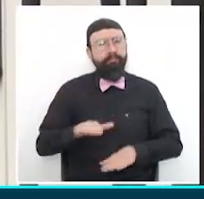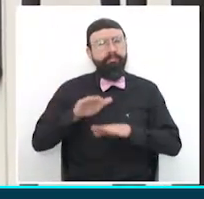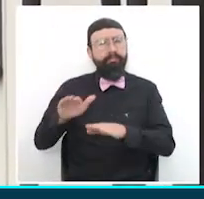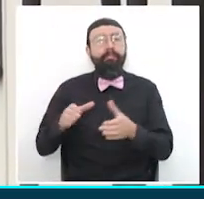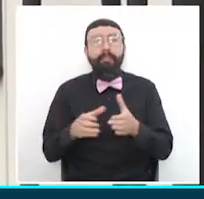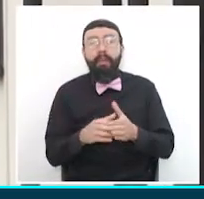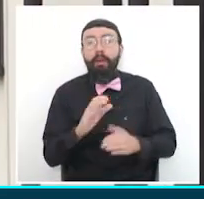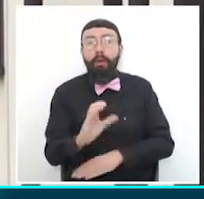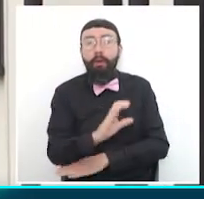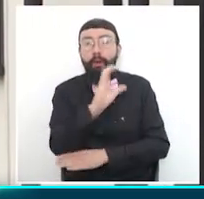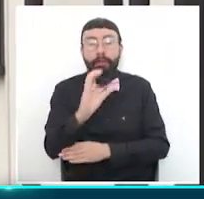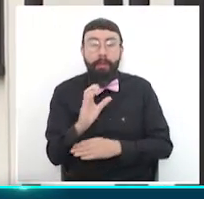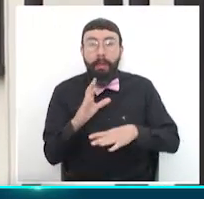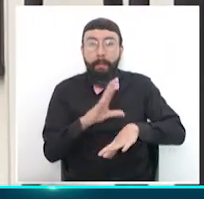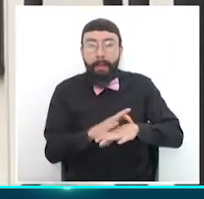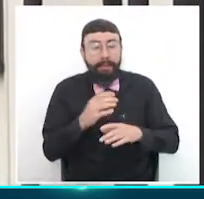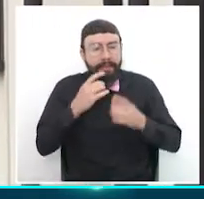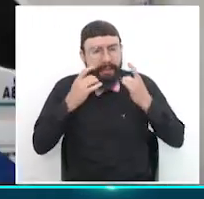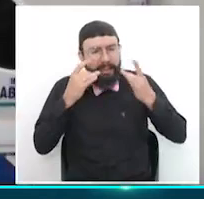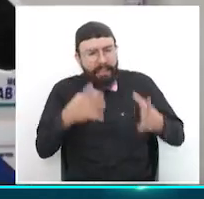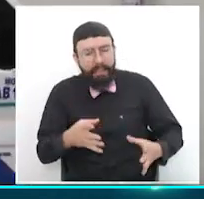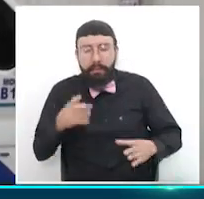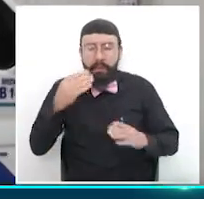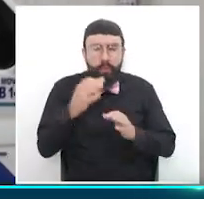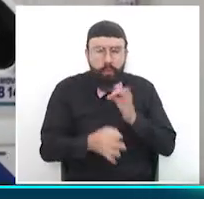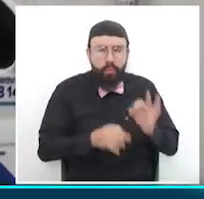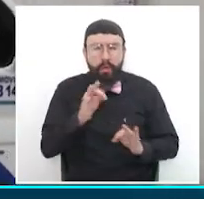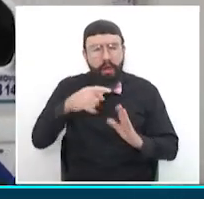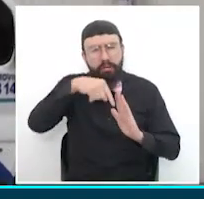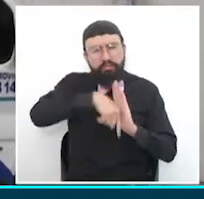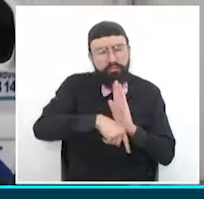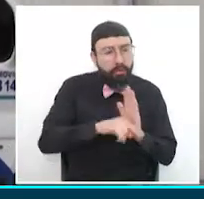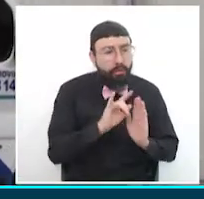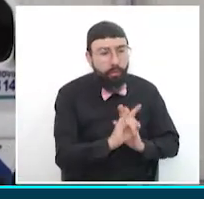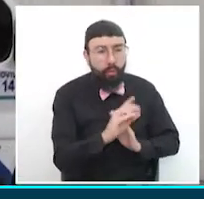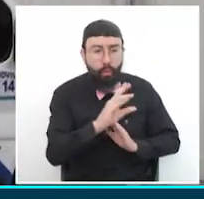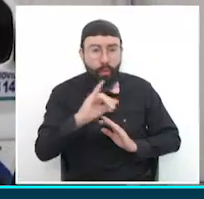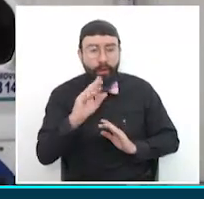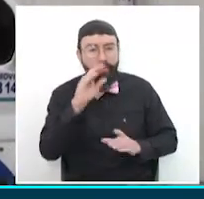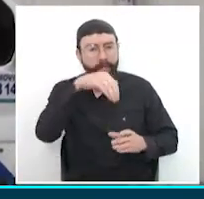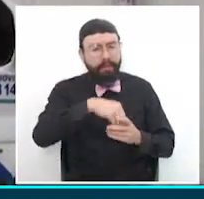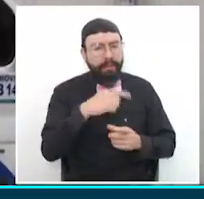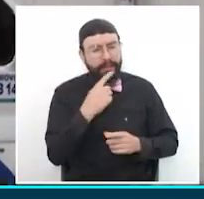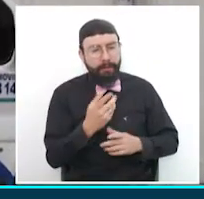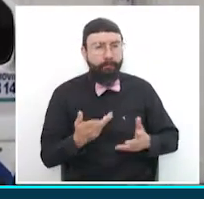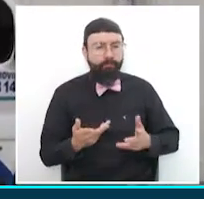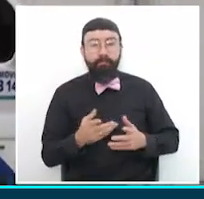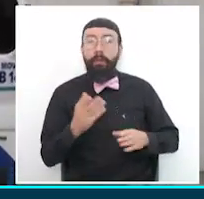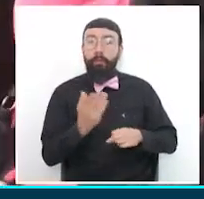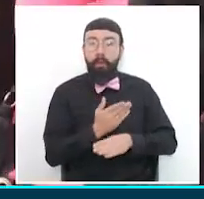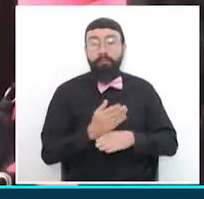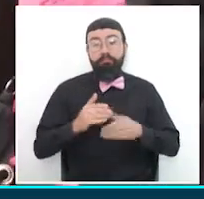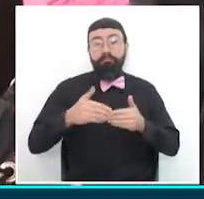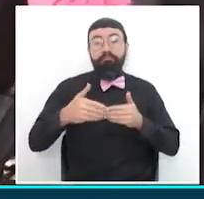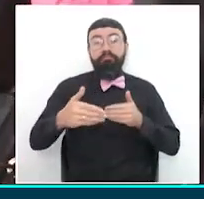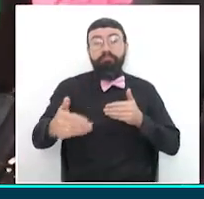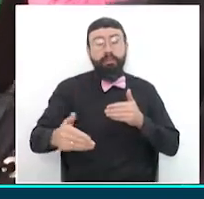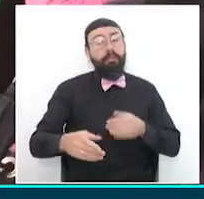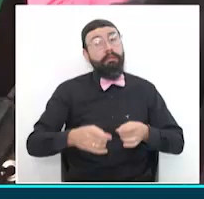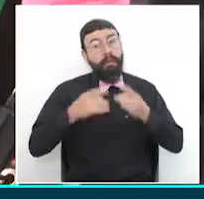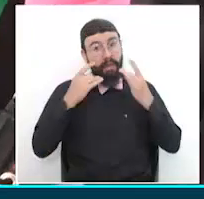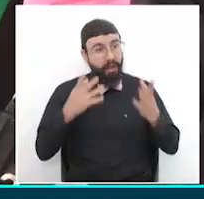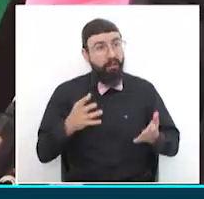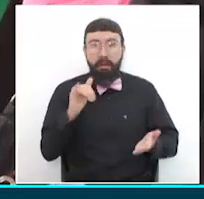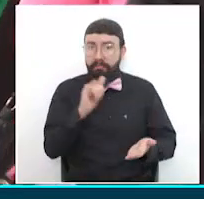Asociación Colombiana de Medicina Crítica y Cuidado Intensivo agregó que el problema podría agravarse en los próximos días si la